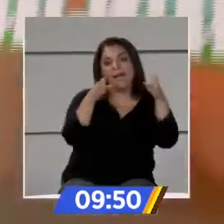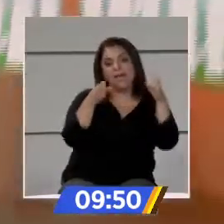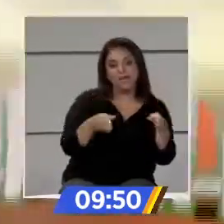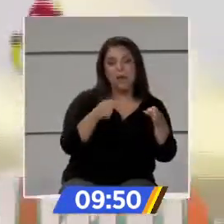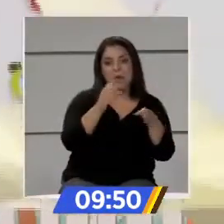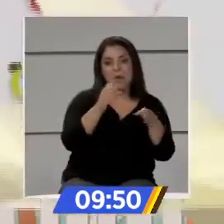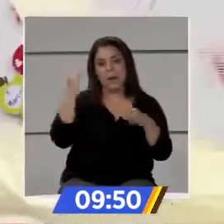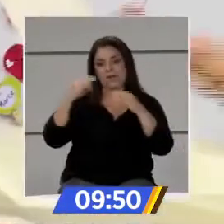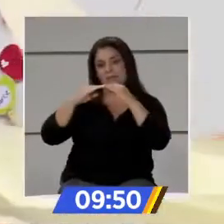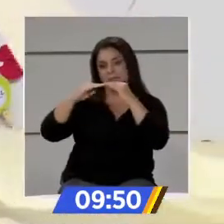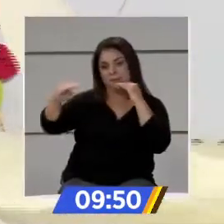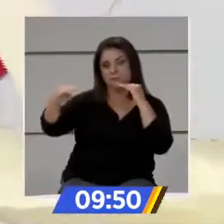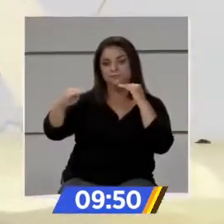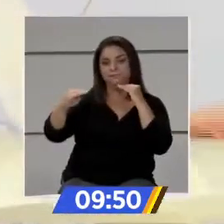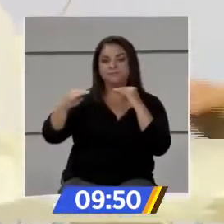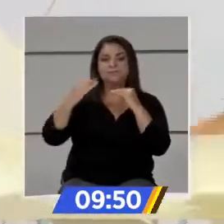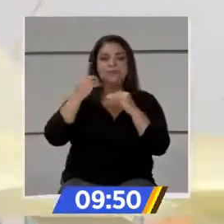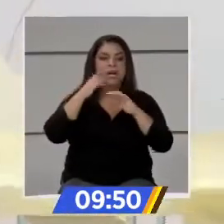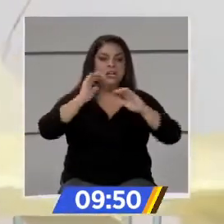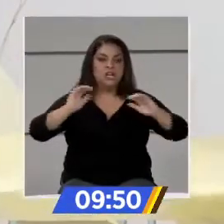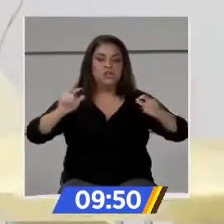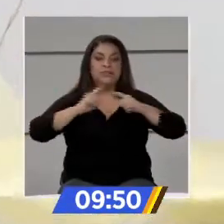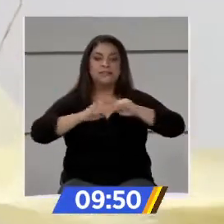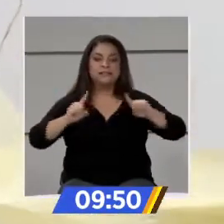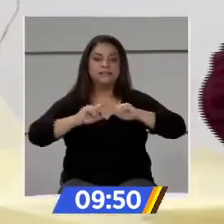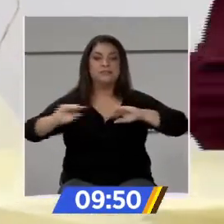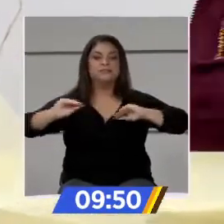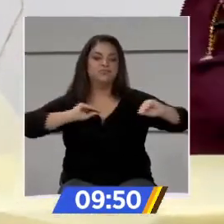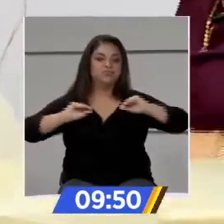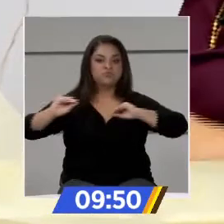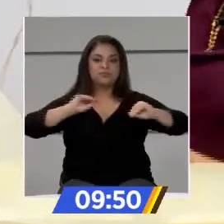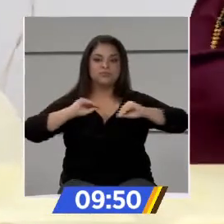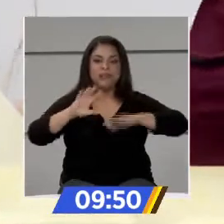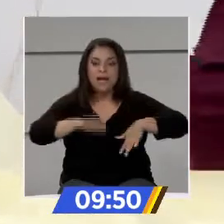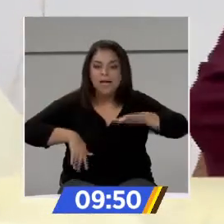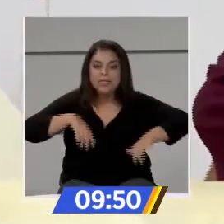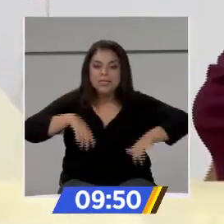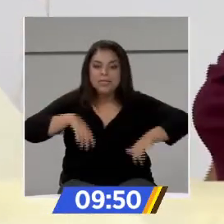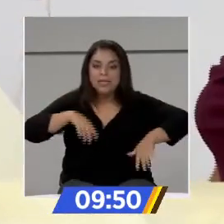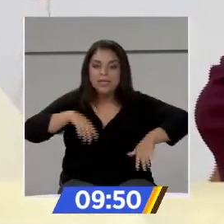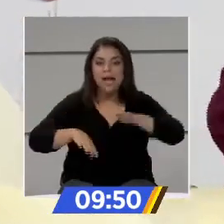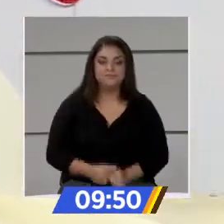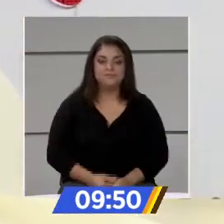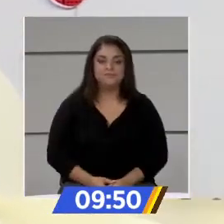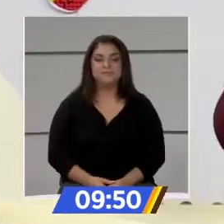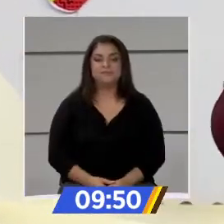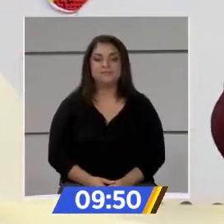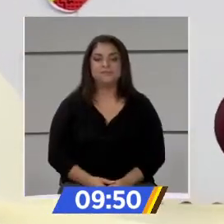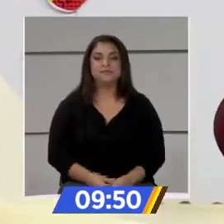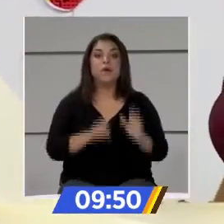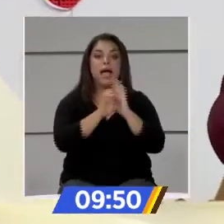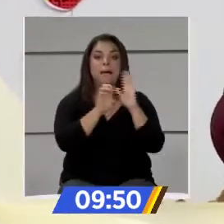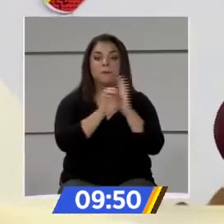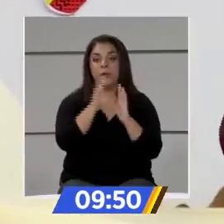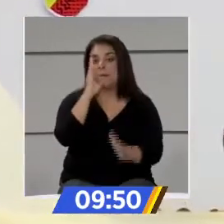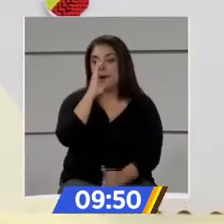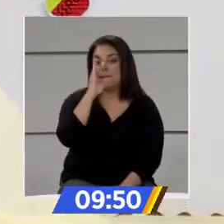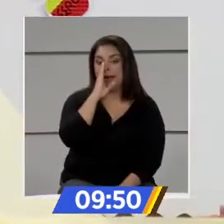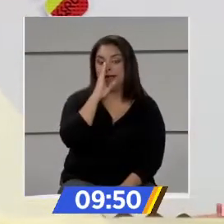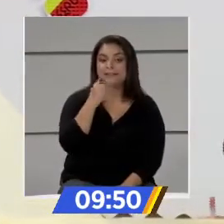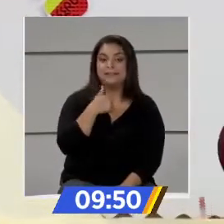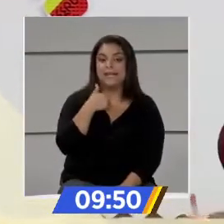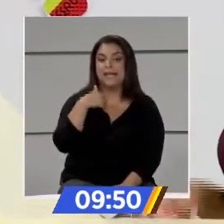en el piso para que también los chiquillos hagan diferentes movimientos como de gatear o rectar. E incluso, por ejemplo, si en la casa la mamá tiene